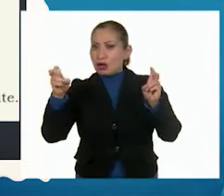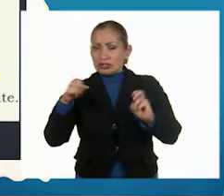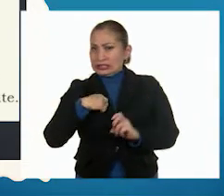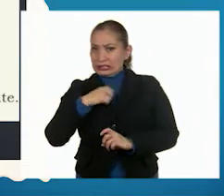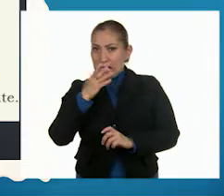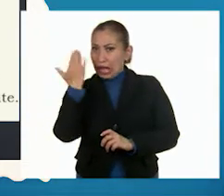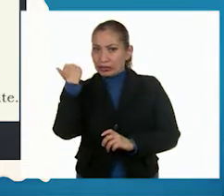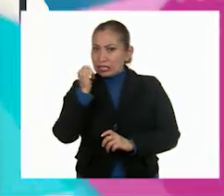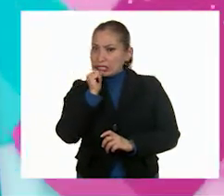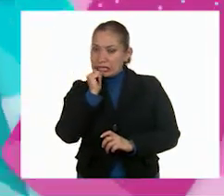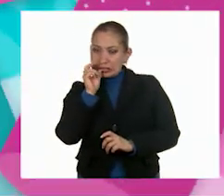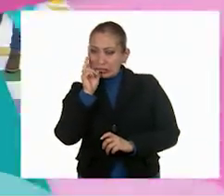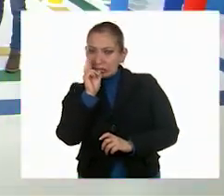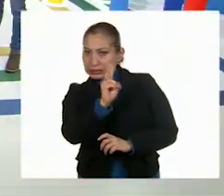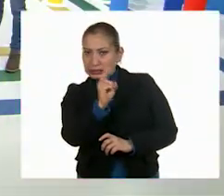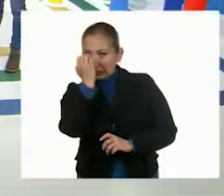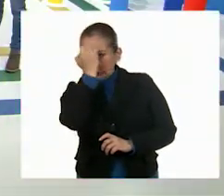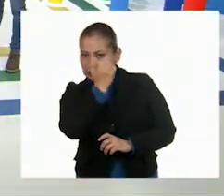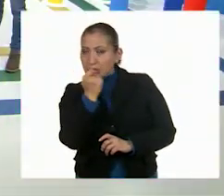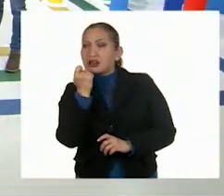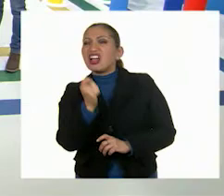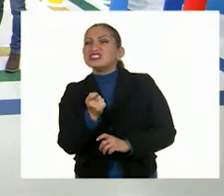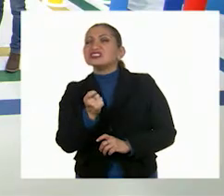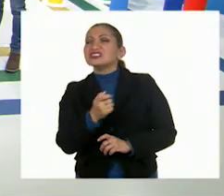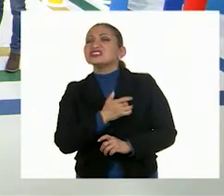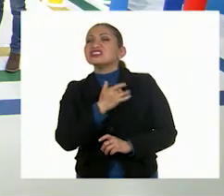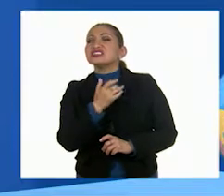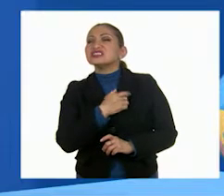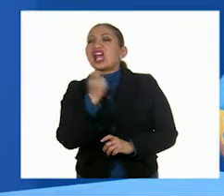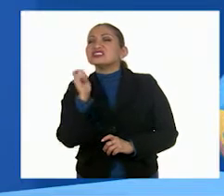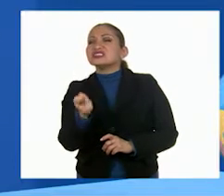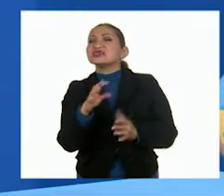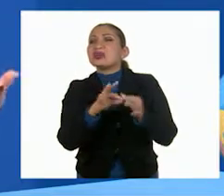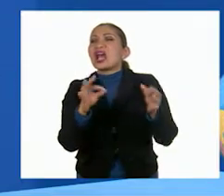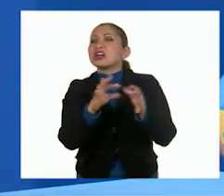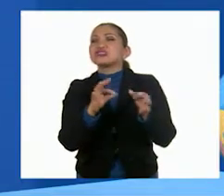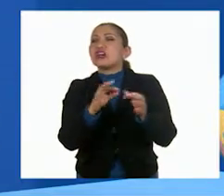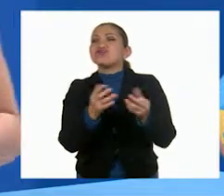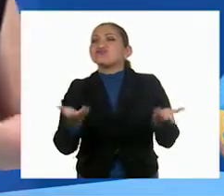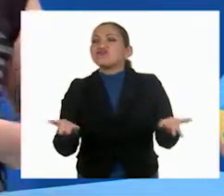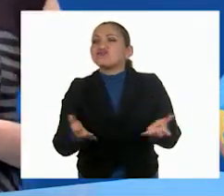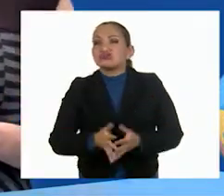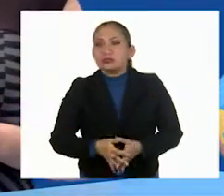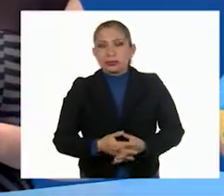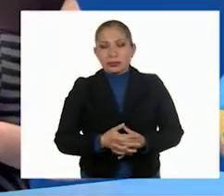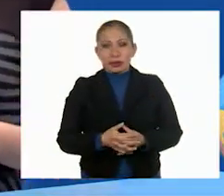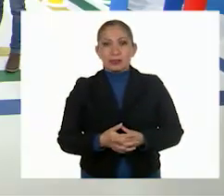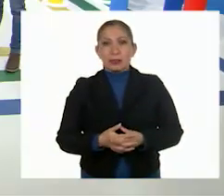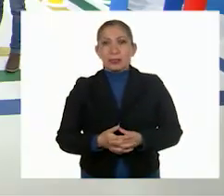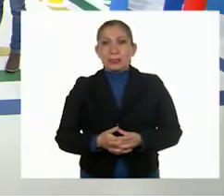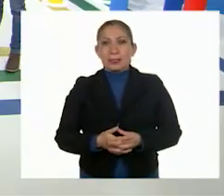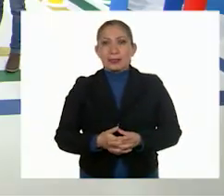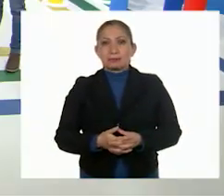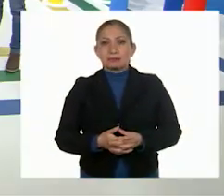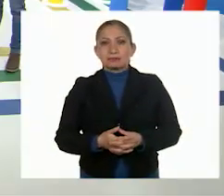habíamos analizado, pero ¿qué no. creen que signifique? ¿Cuál sería su significado?